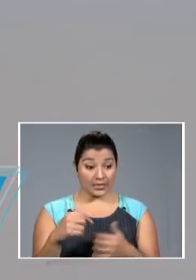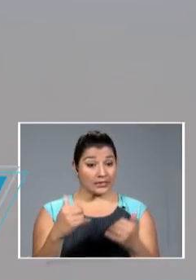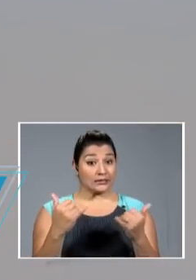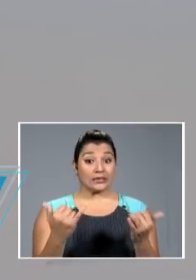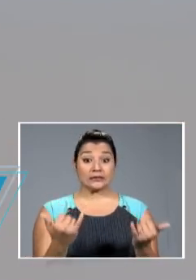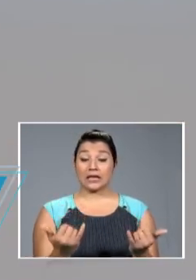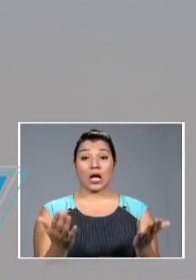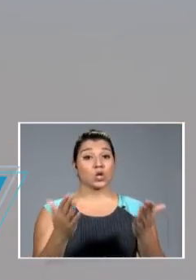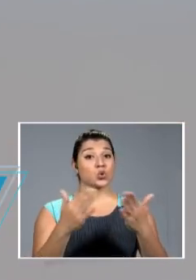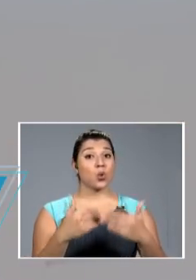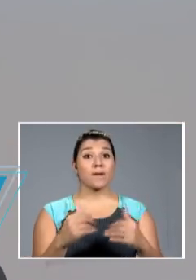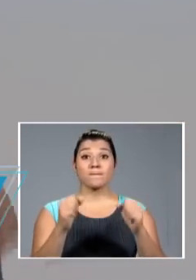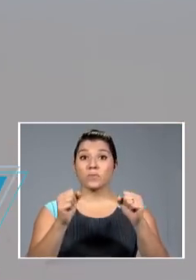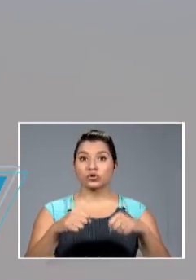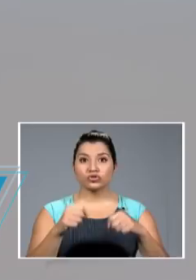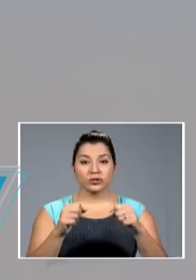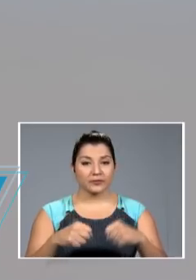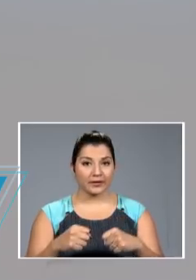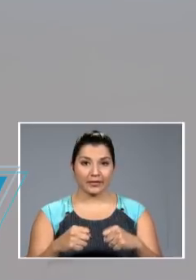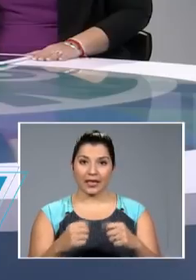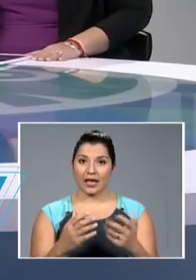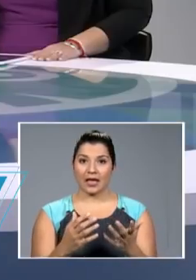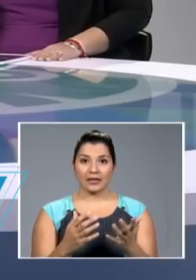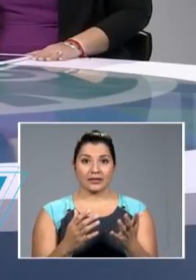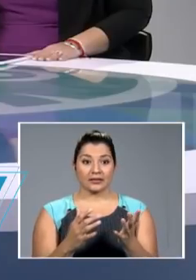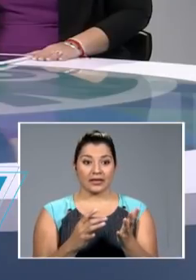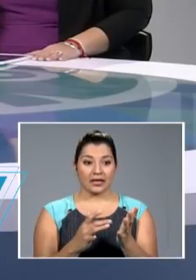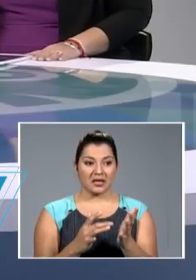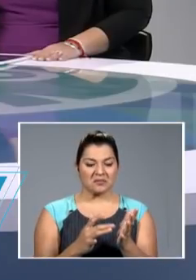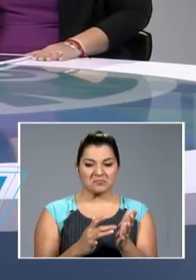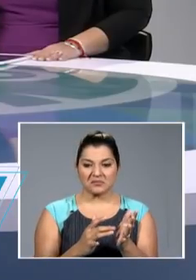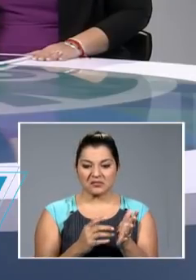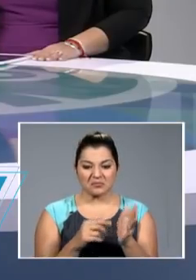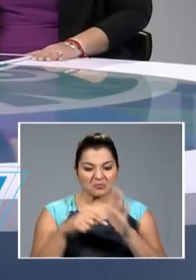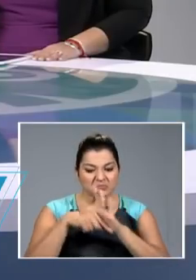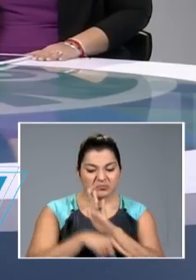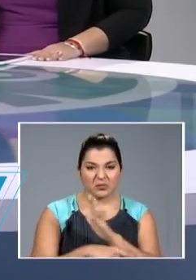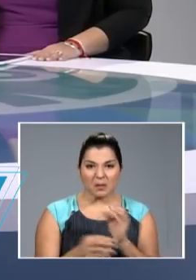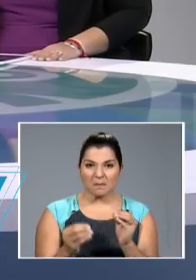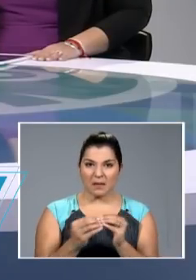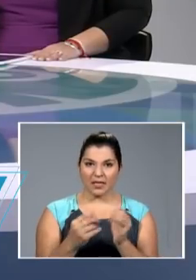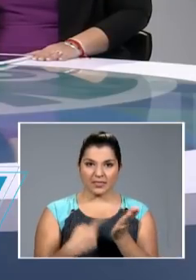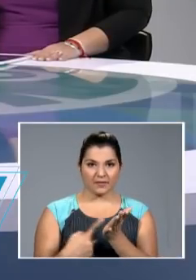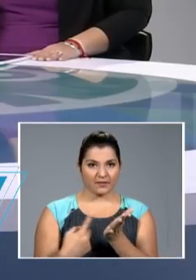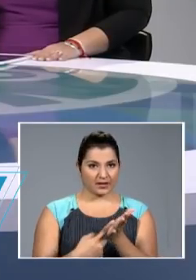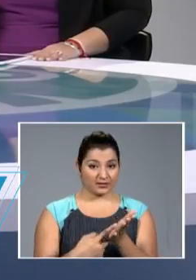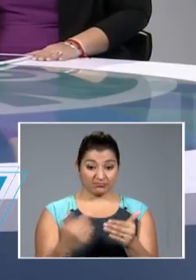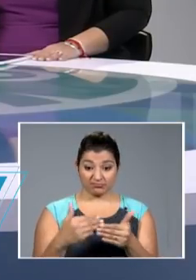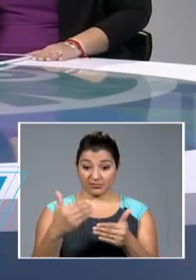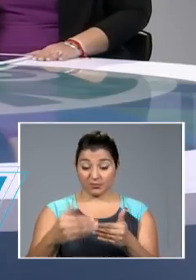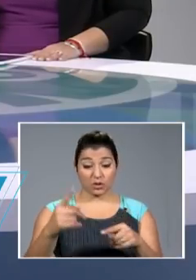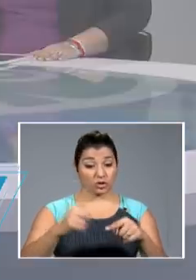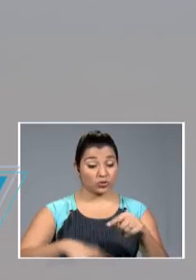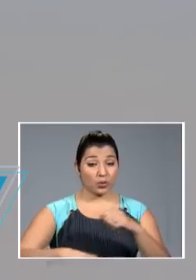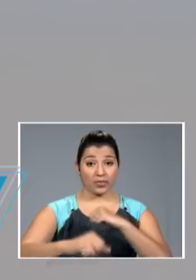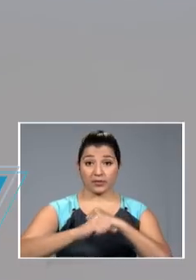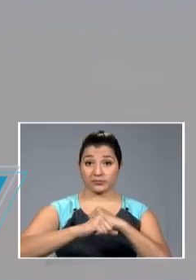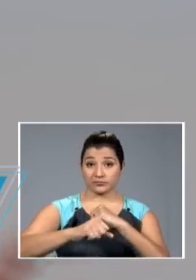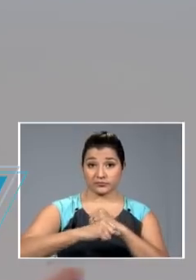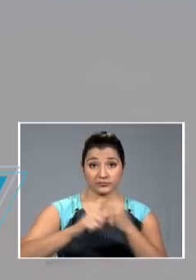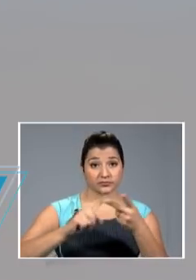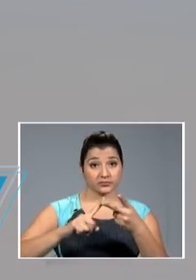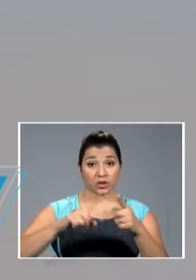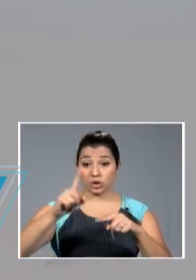habrá posibilidad de sacarle mucha punta a lo que se haya debatido, porque no se pueden sacar anuncios, no se puede hacer propaganda. Y